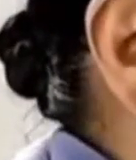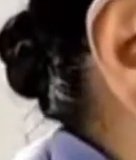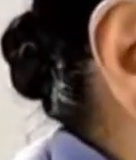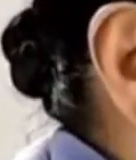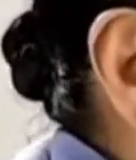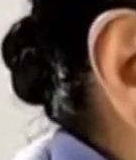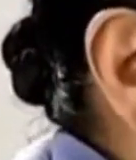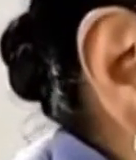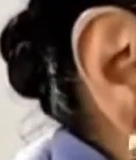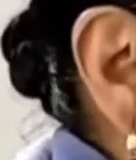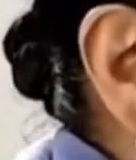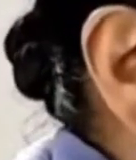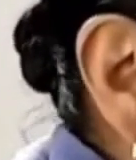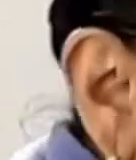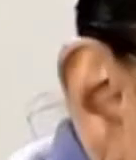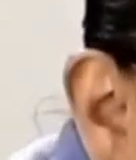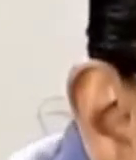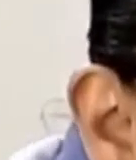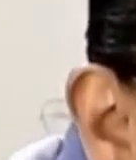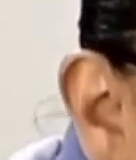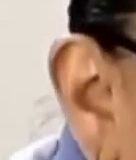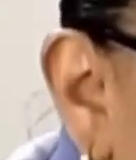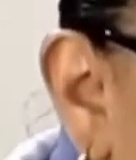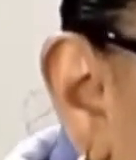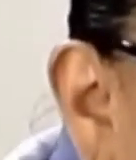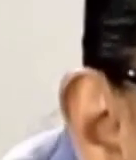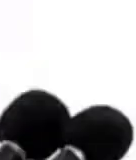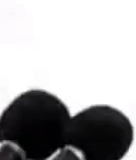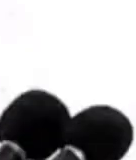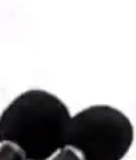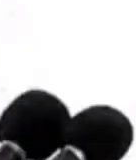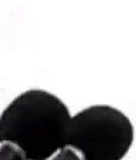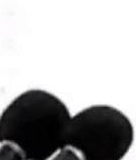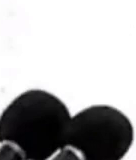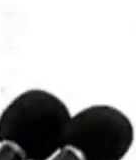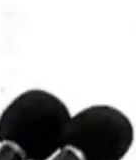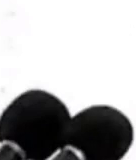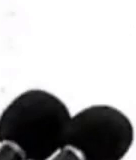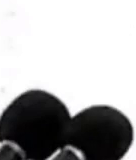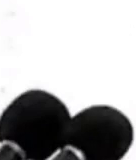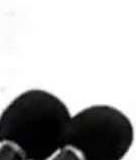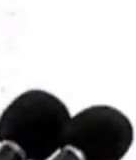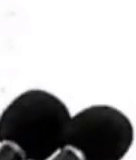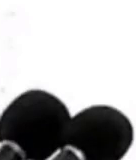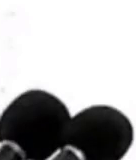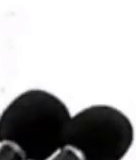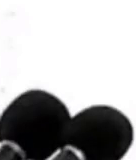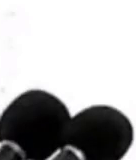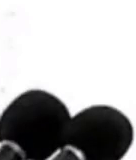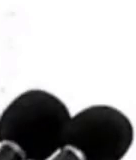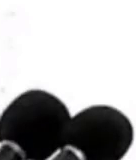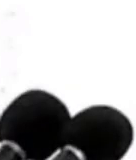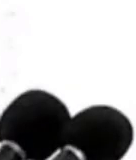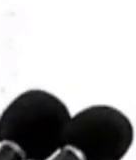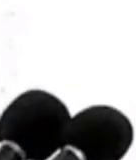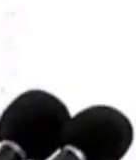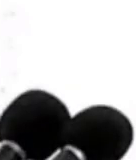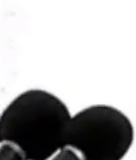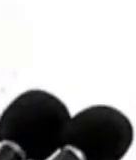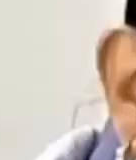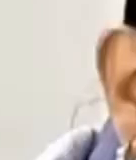de los vehículos de procedencia extranjera. Y de acuerdo a la instrucción del señor